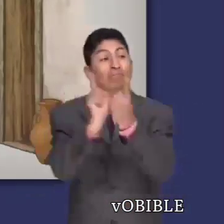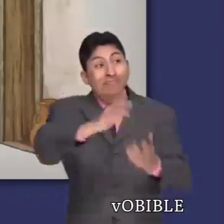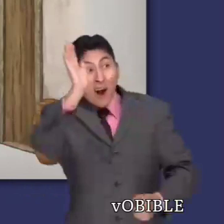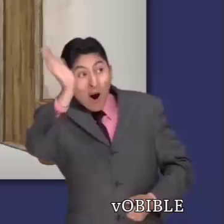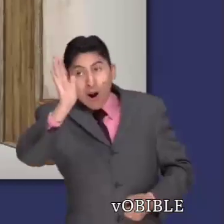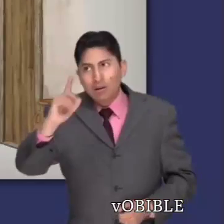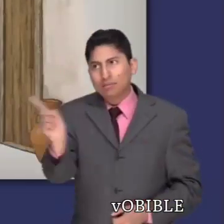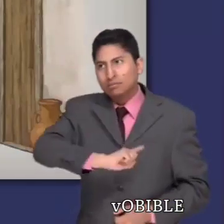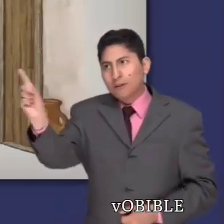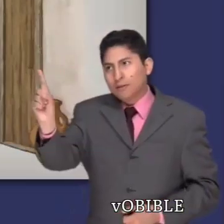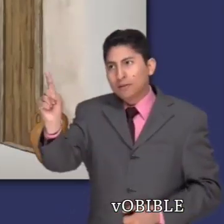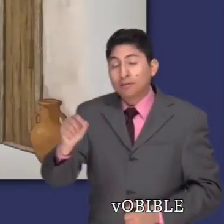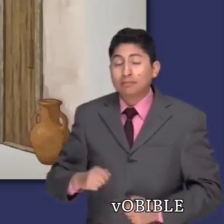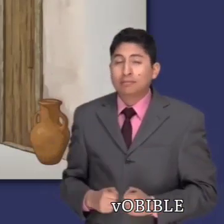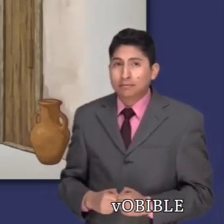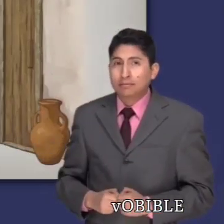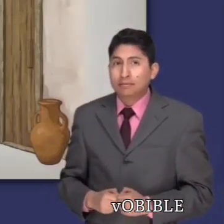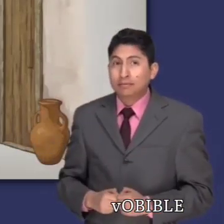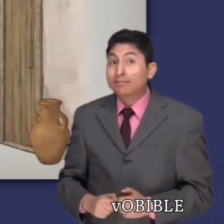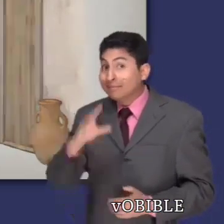casas, ni lo saluden.